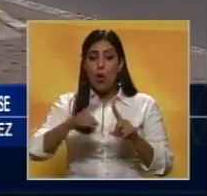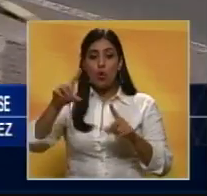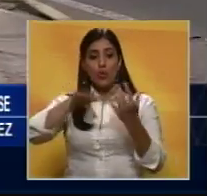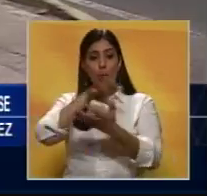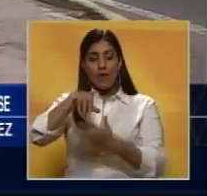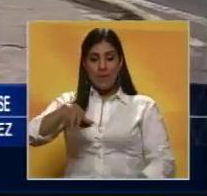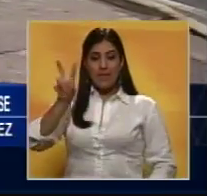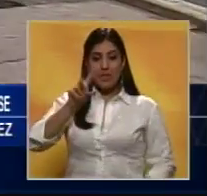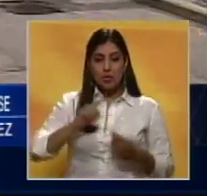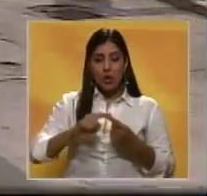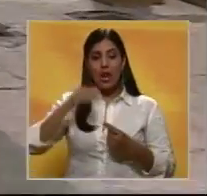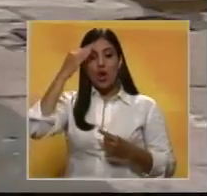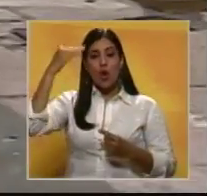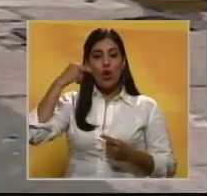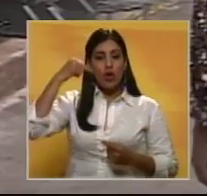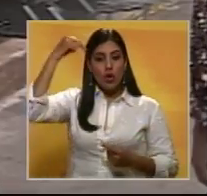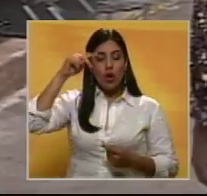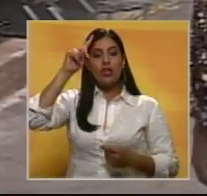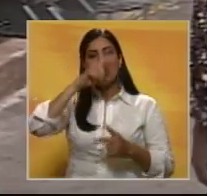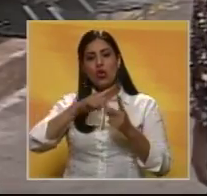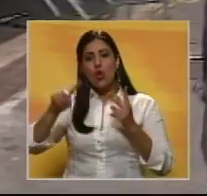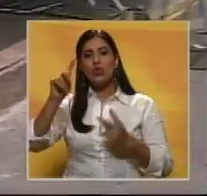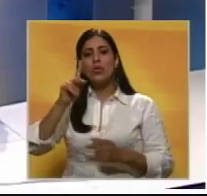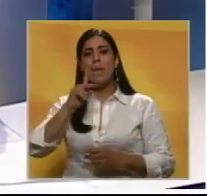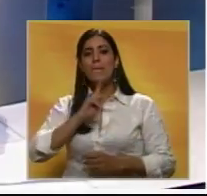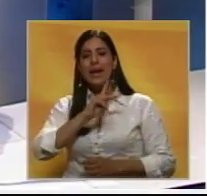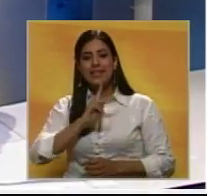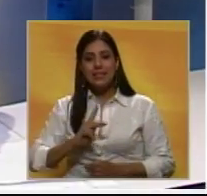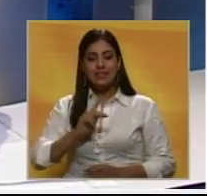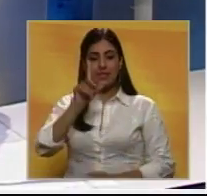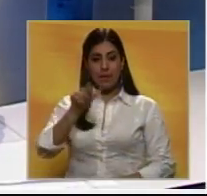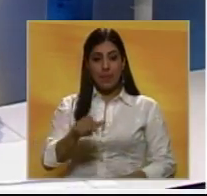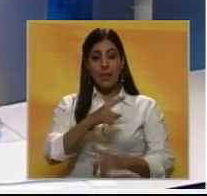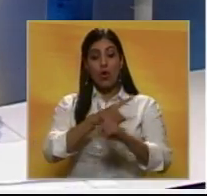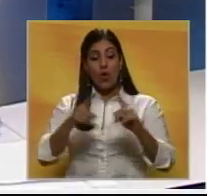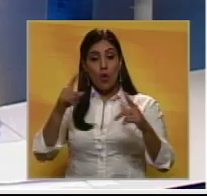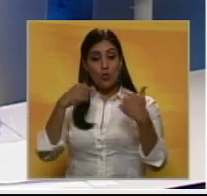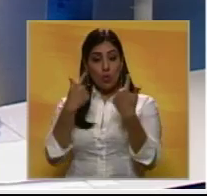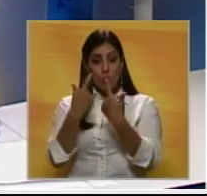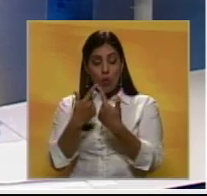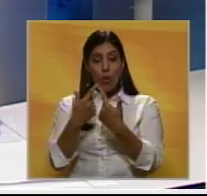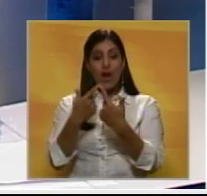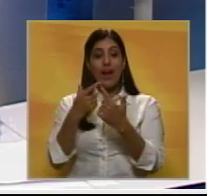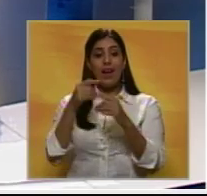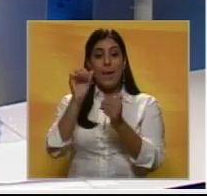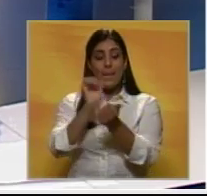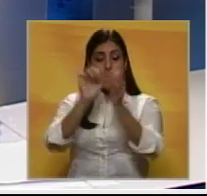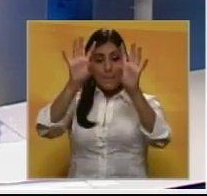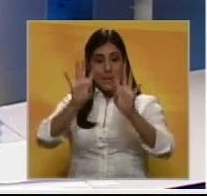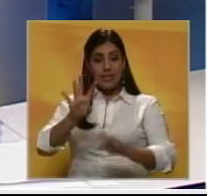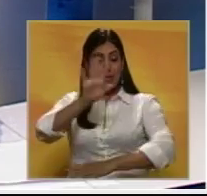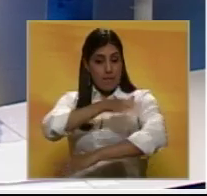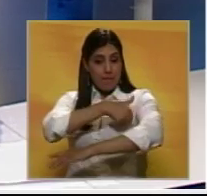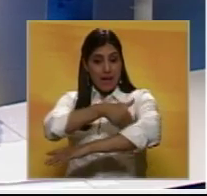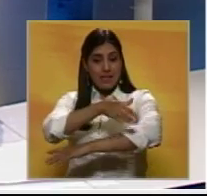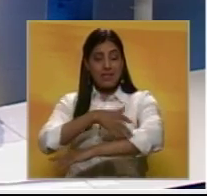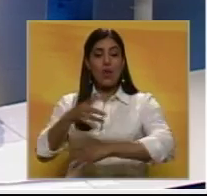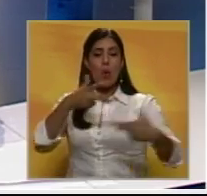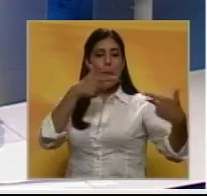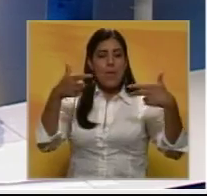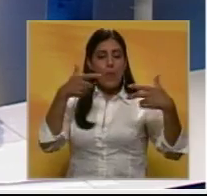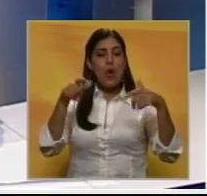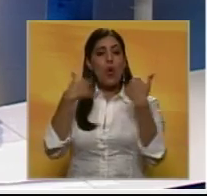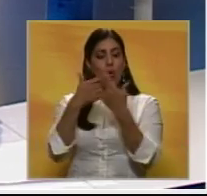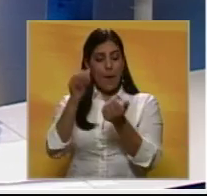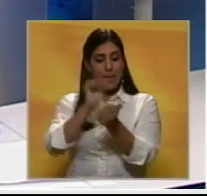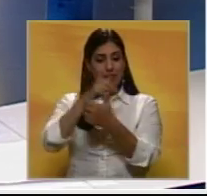casos de Venezuela, Corea del Norte y Pakistán. En el internado judicial José Antonio Anzoátegui de Barcelona se registró un enfrentamiento